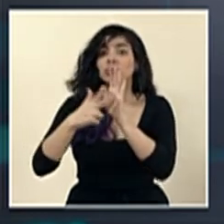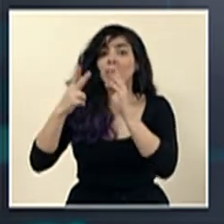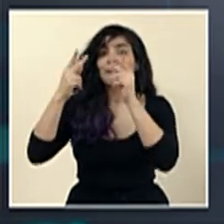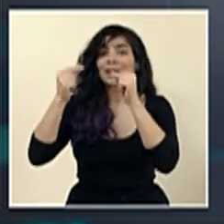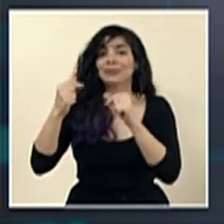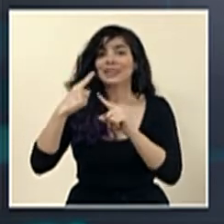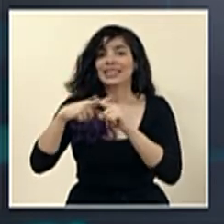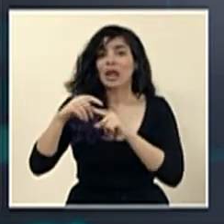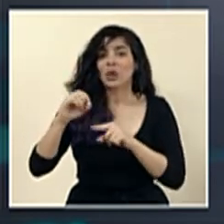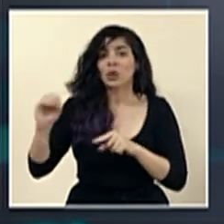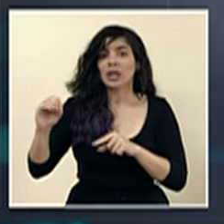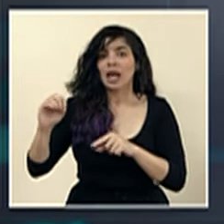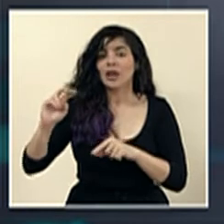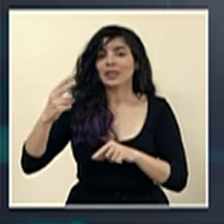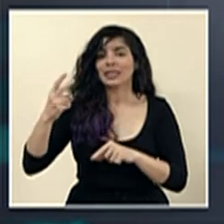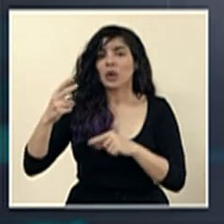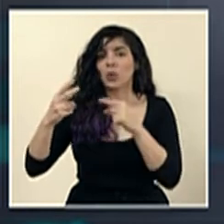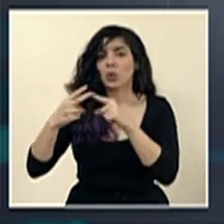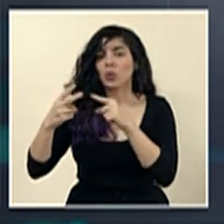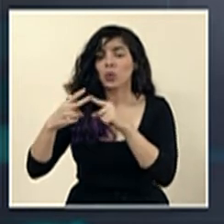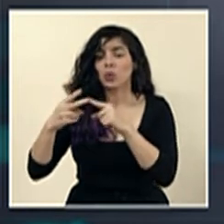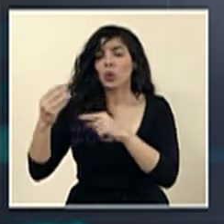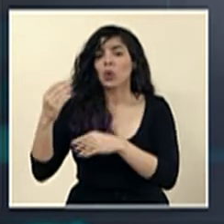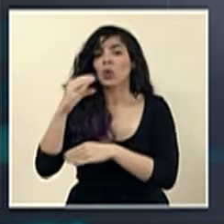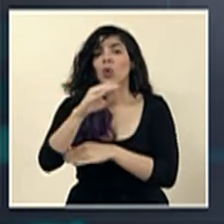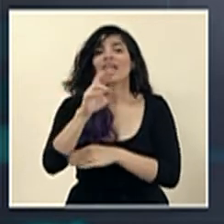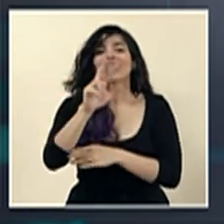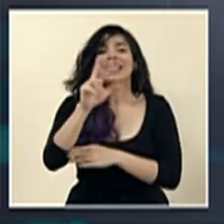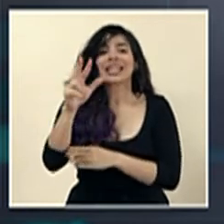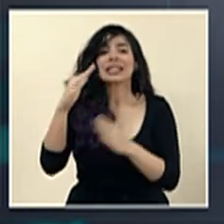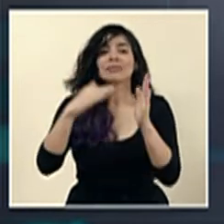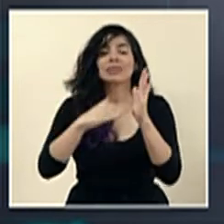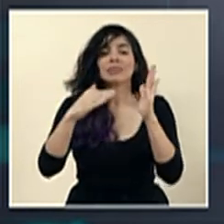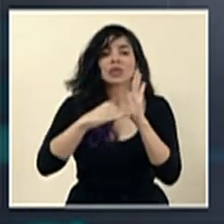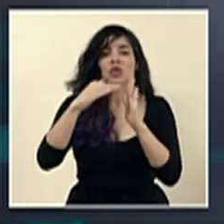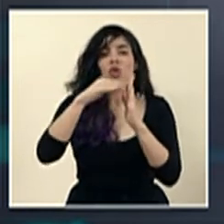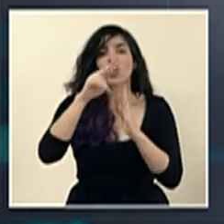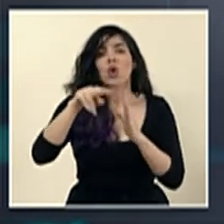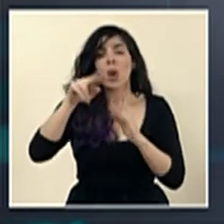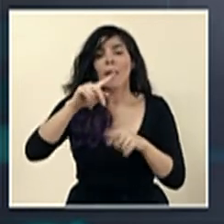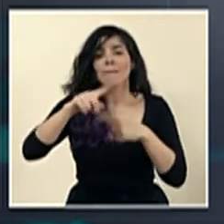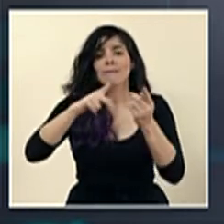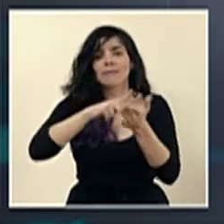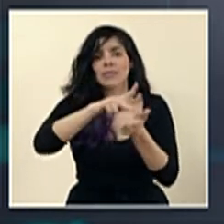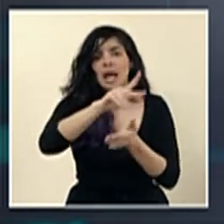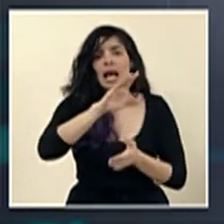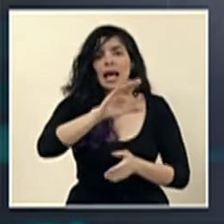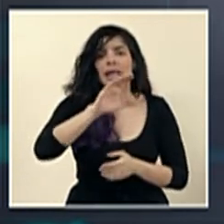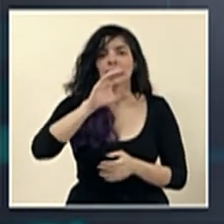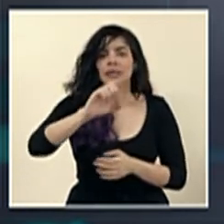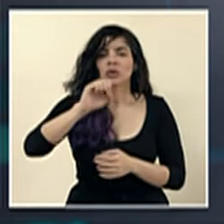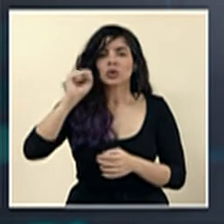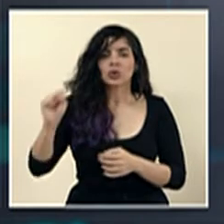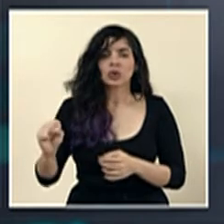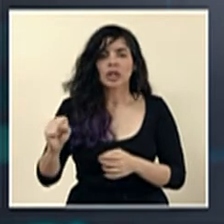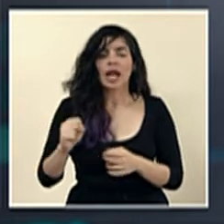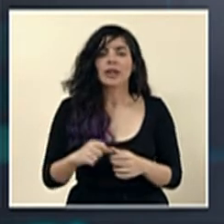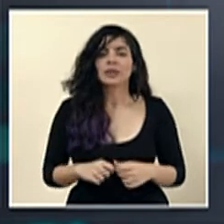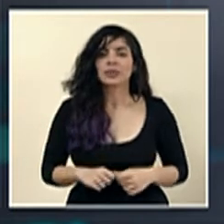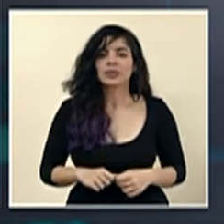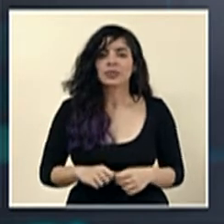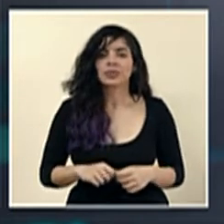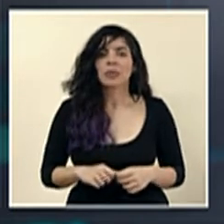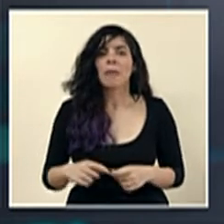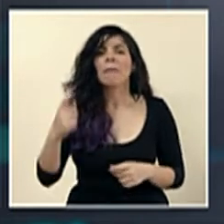presupuesto extraordinario segundo que viene, 33,000 millones de colones a la Caja Costarricense de Seguro